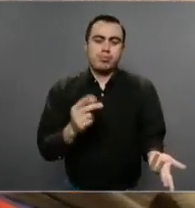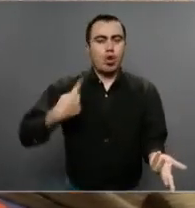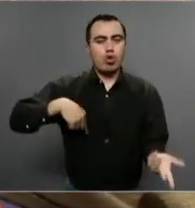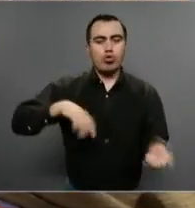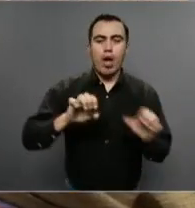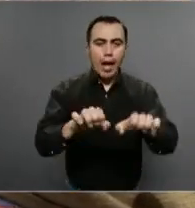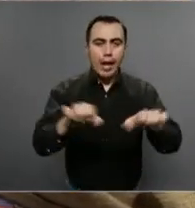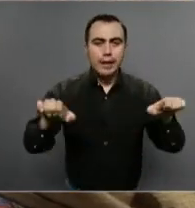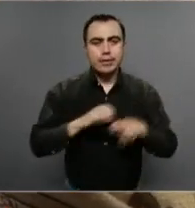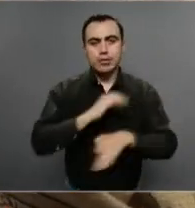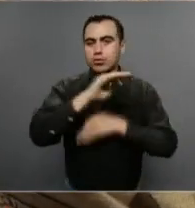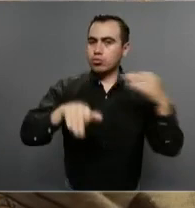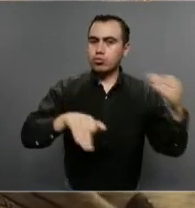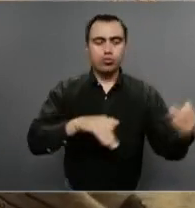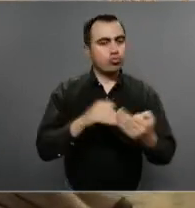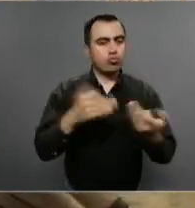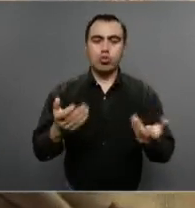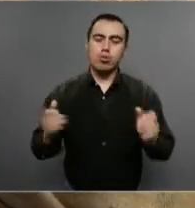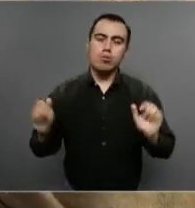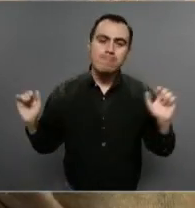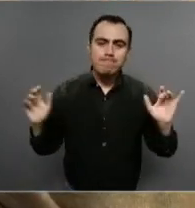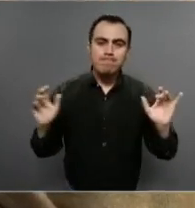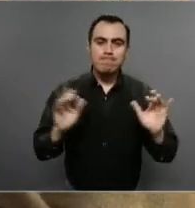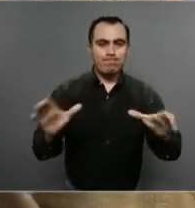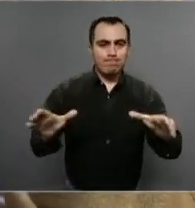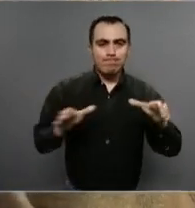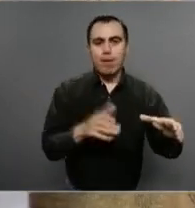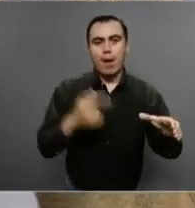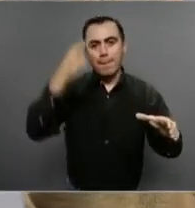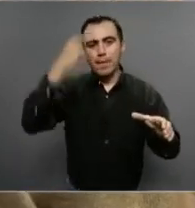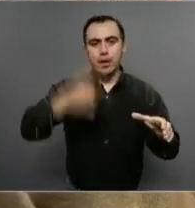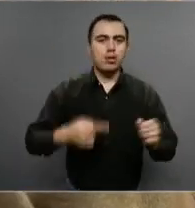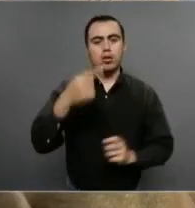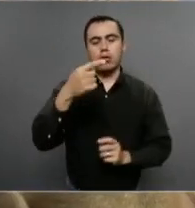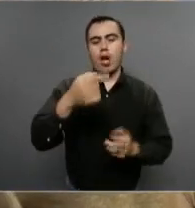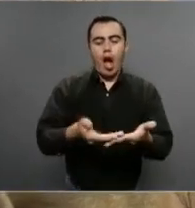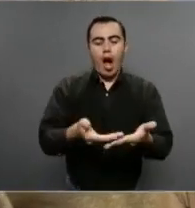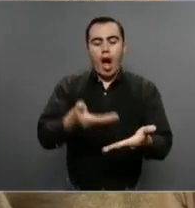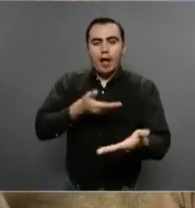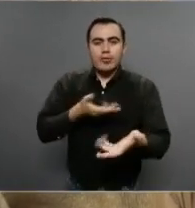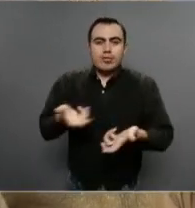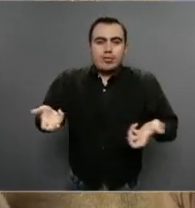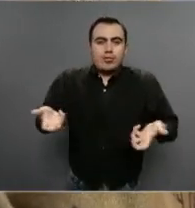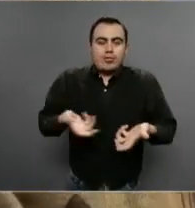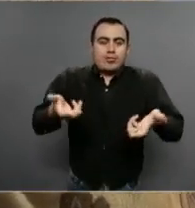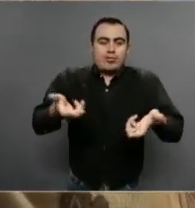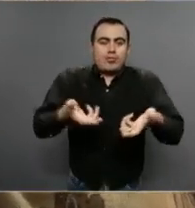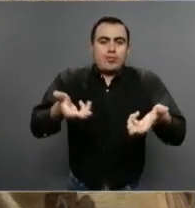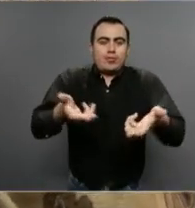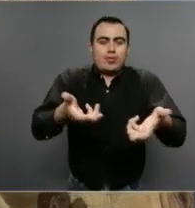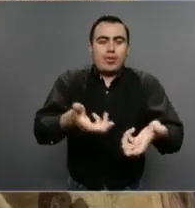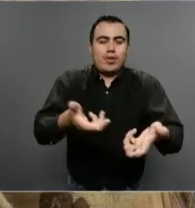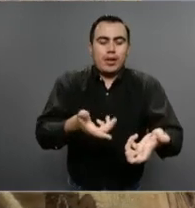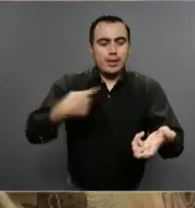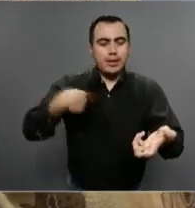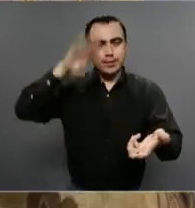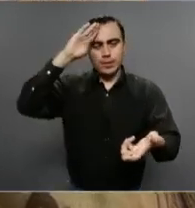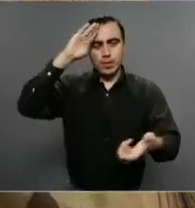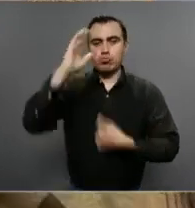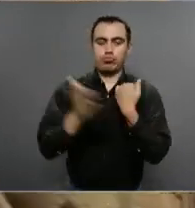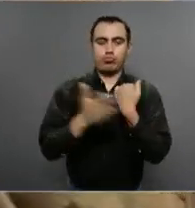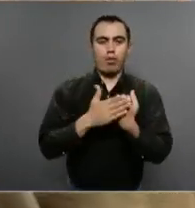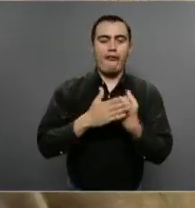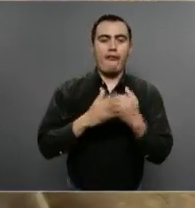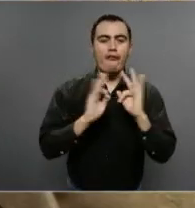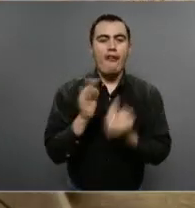Todo el equipo del Caracol se abocó desde hace 3 semanas a preparar una campaña previendo que iba a entrar la fase 1 y la